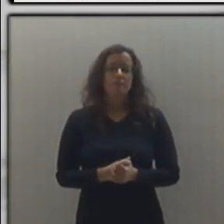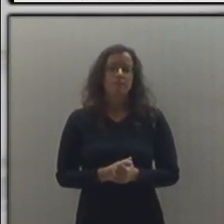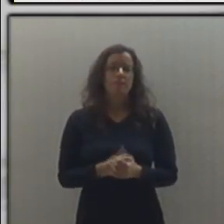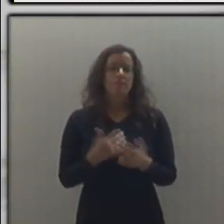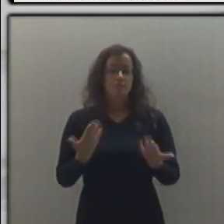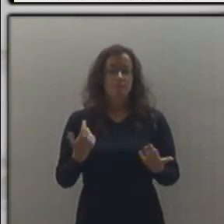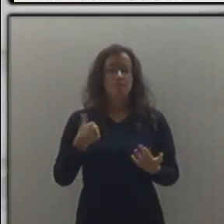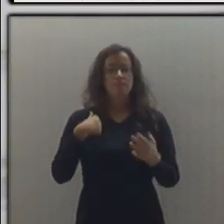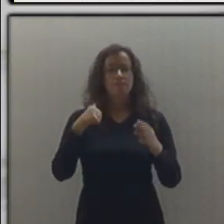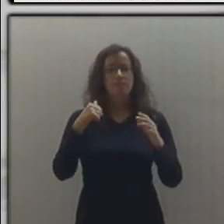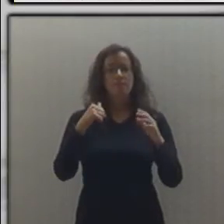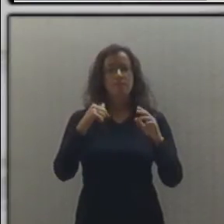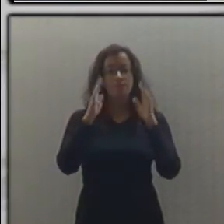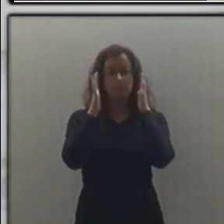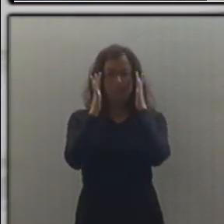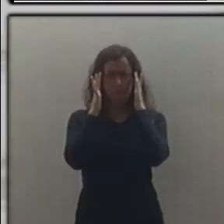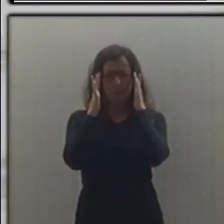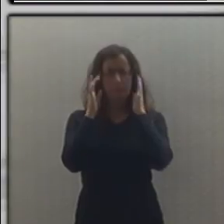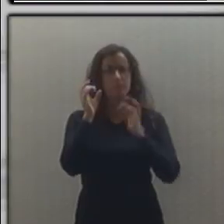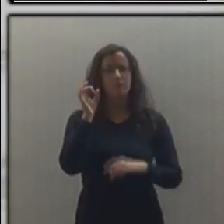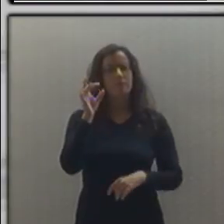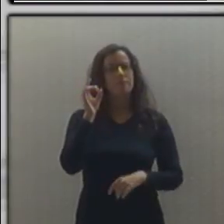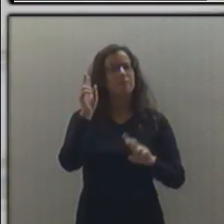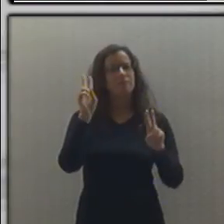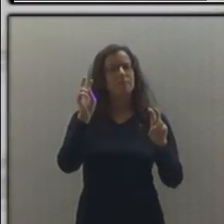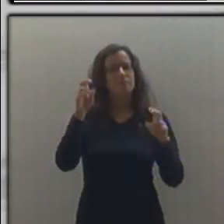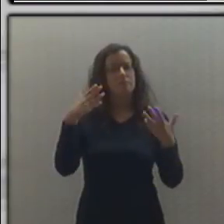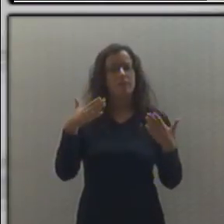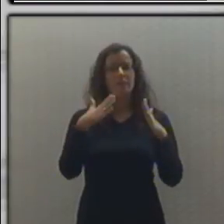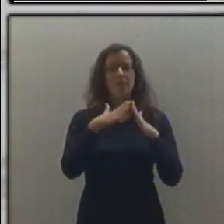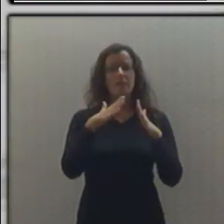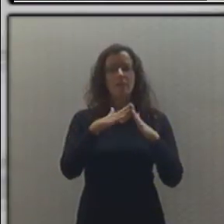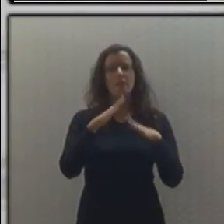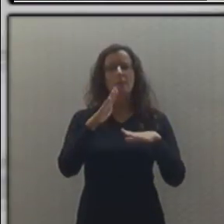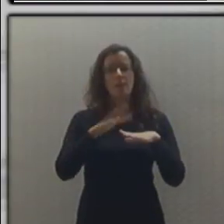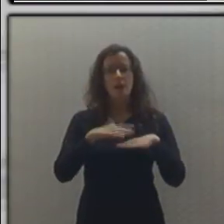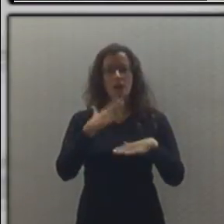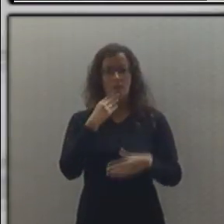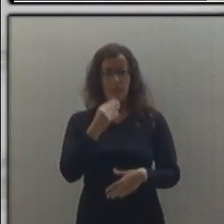he querido titular esta intervención como Vivienda para envejecer.